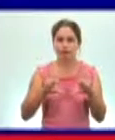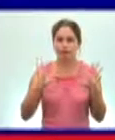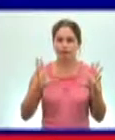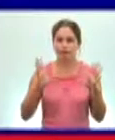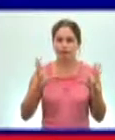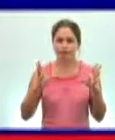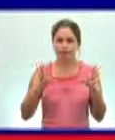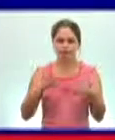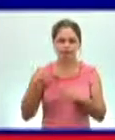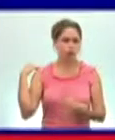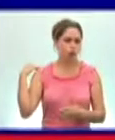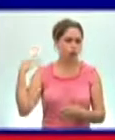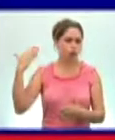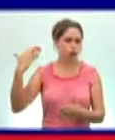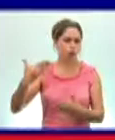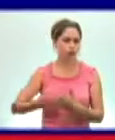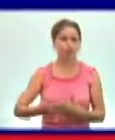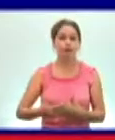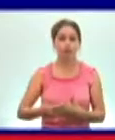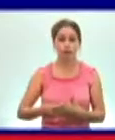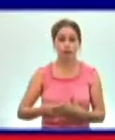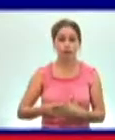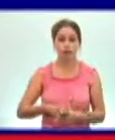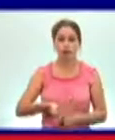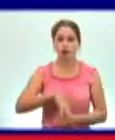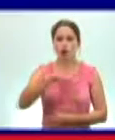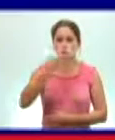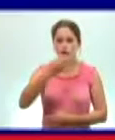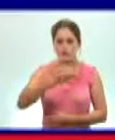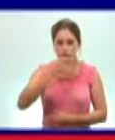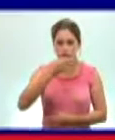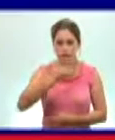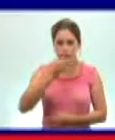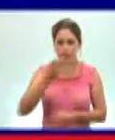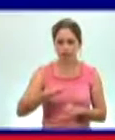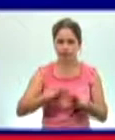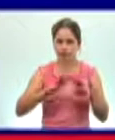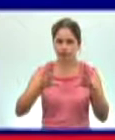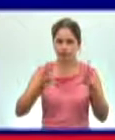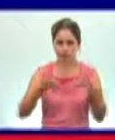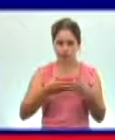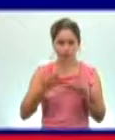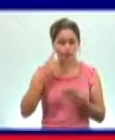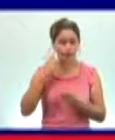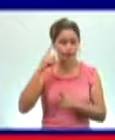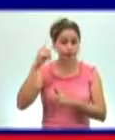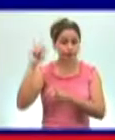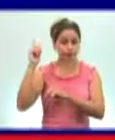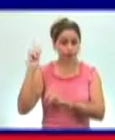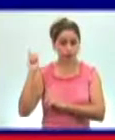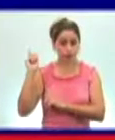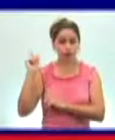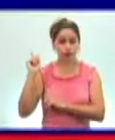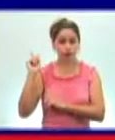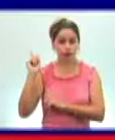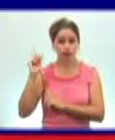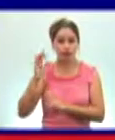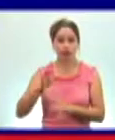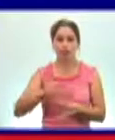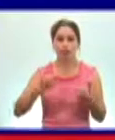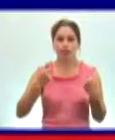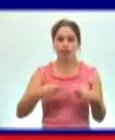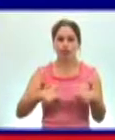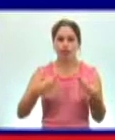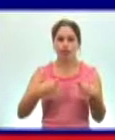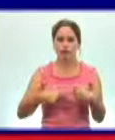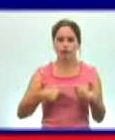cuando hablamos de principios fundadores y fines axiológicos, debemos remontarnos a una eticidad y una